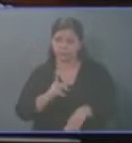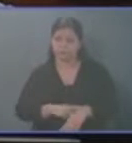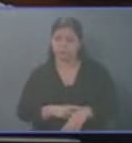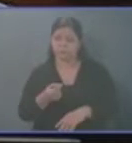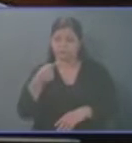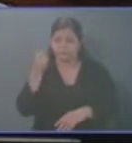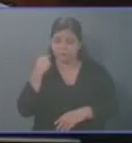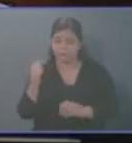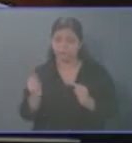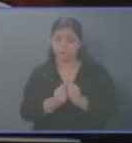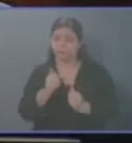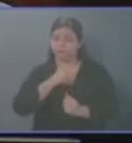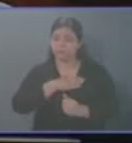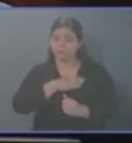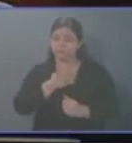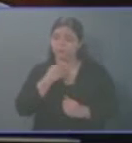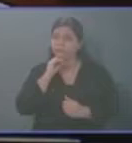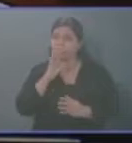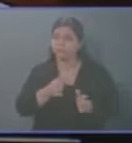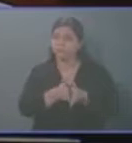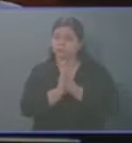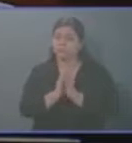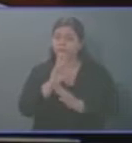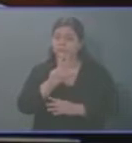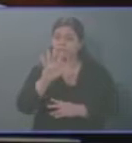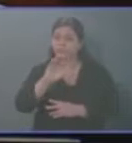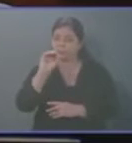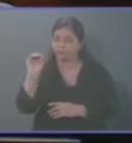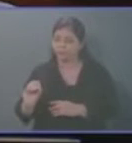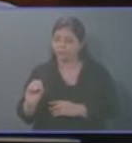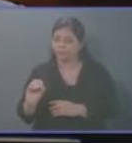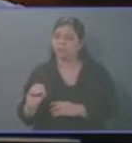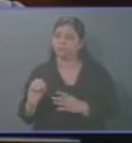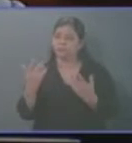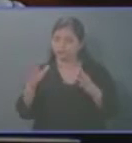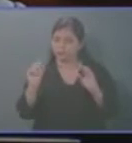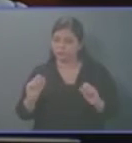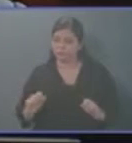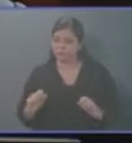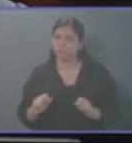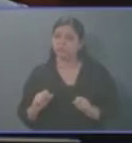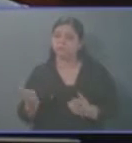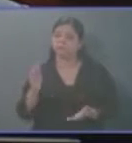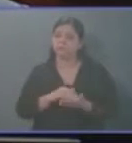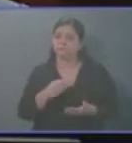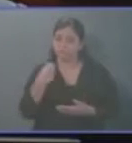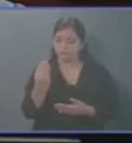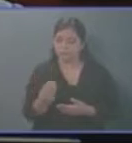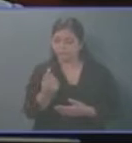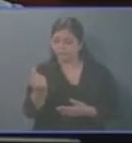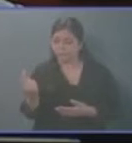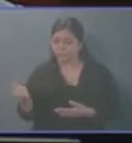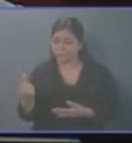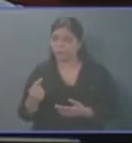día de ayer me acompañó en una también donde estamos pidiendo que el 35% sea devuelto a los